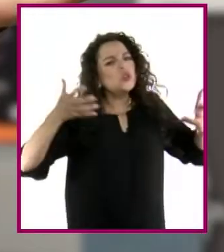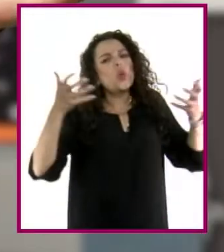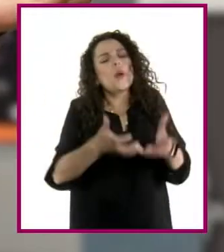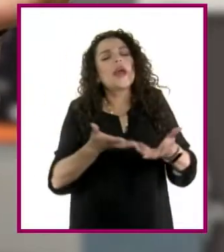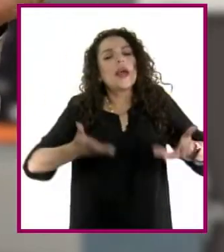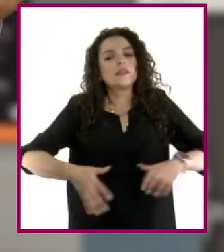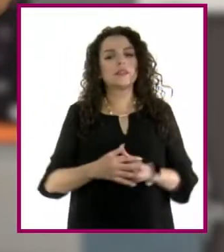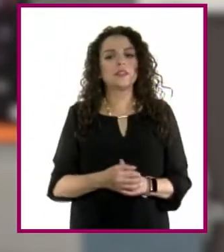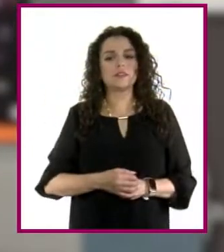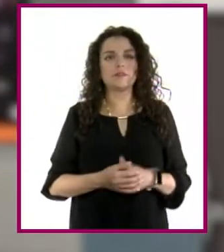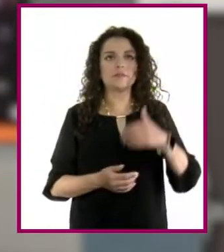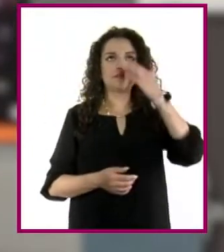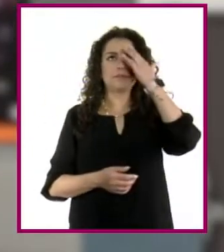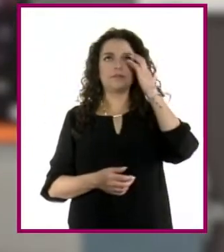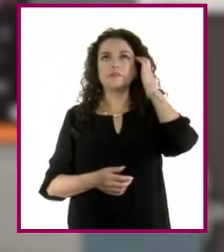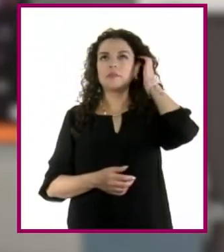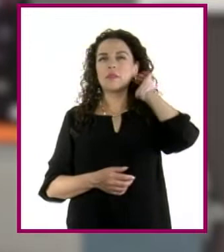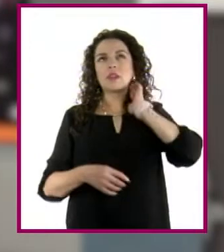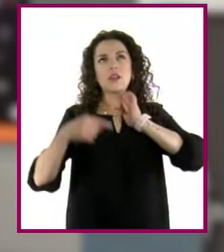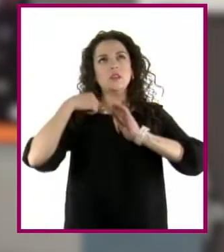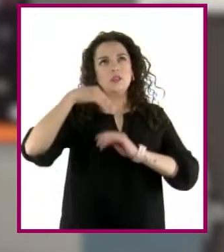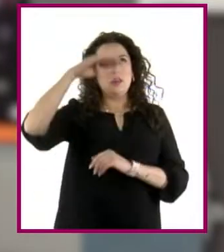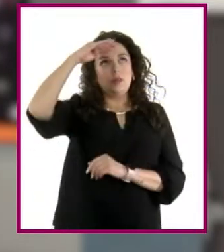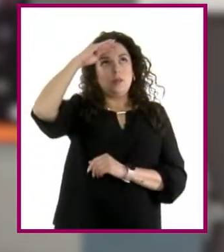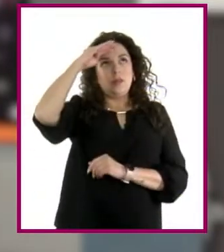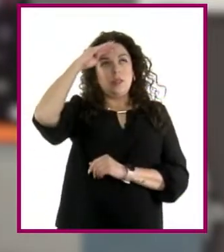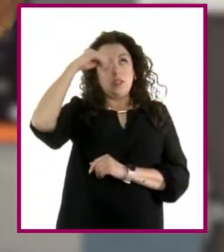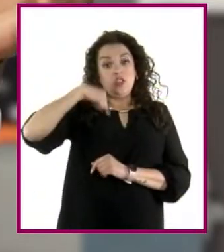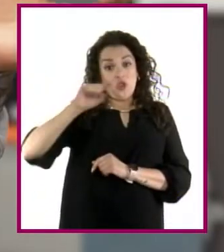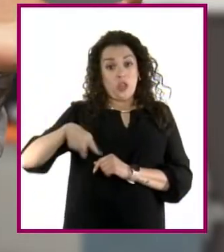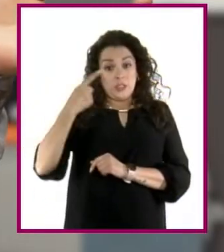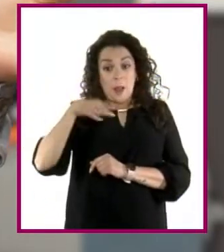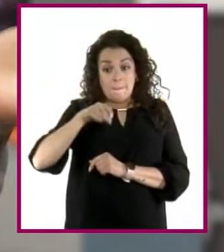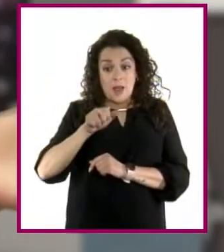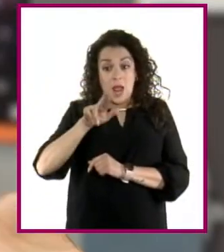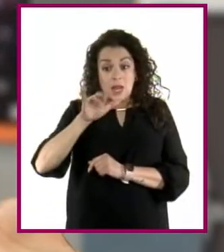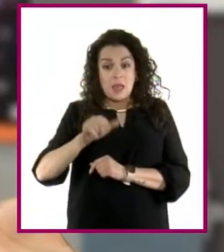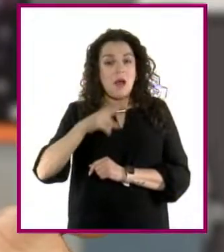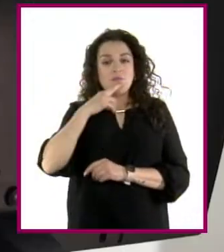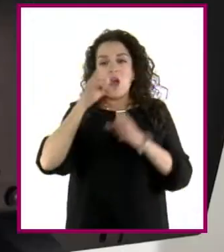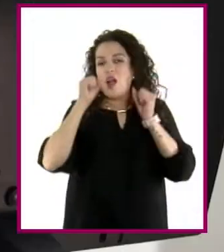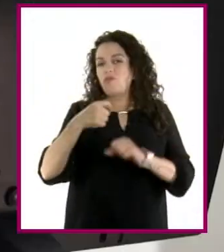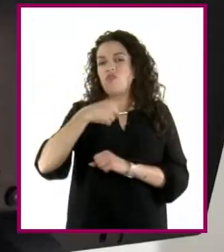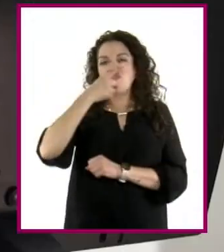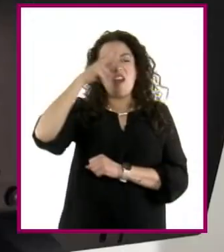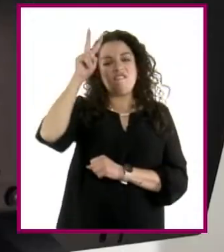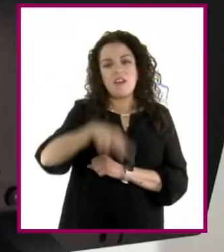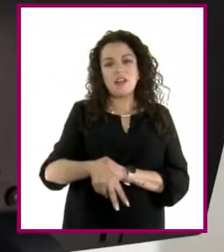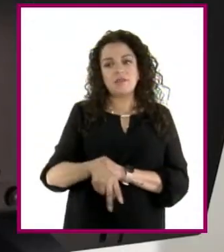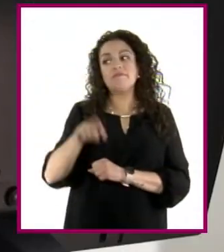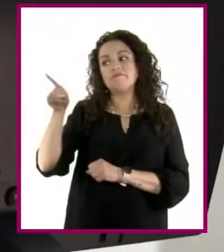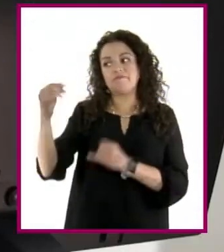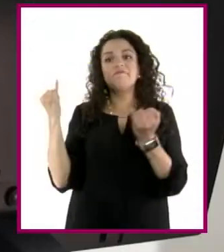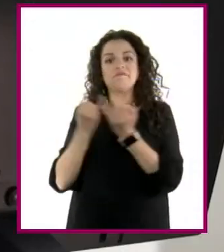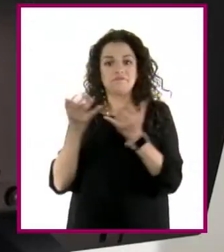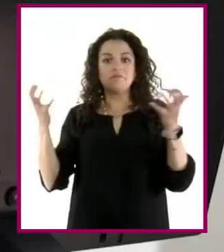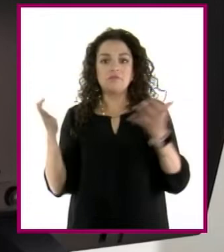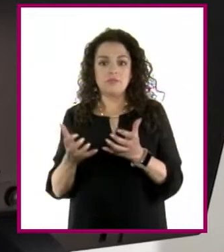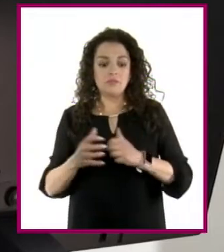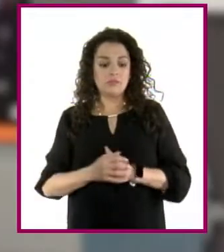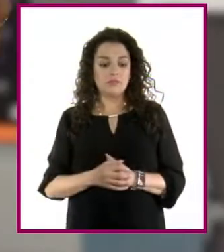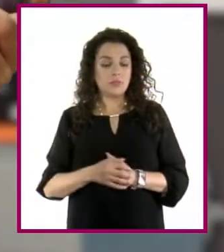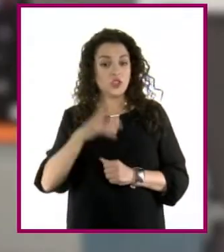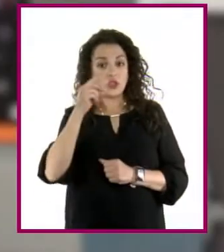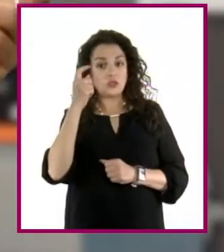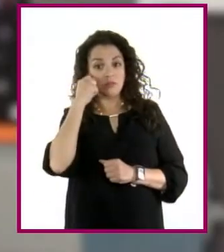Si fuera María, creo que lo más inteligente sería confesar. Y creo que ella también haría lo mismo. Pues recibirías un perjuicio, ¿no te